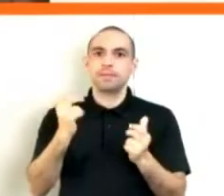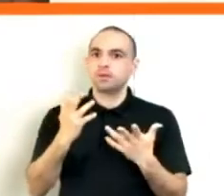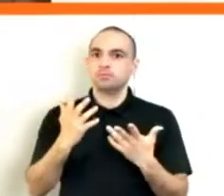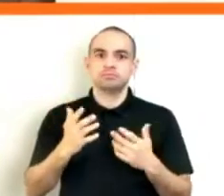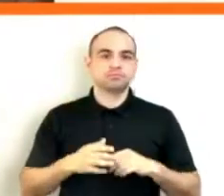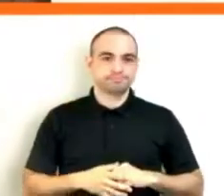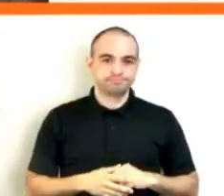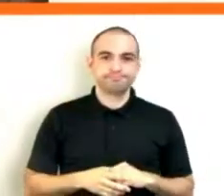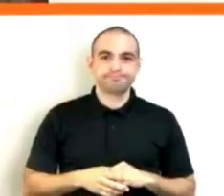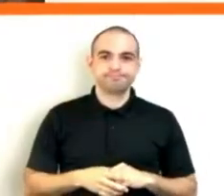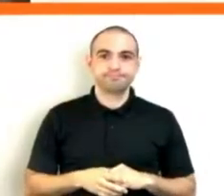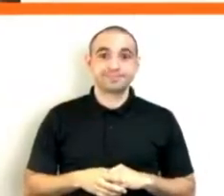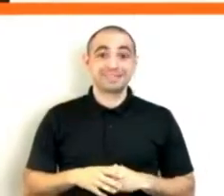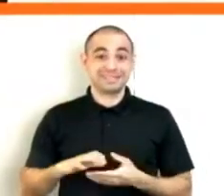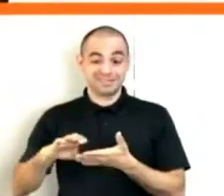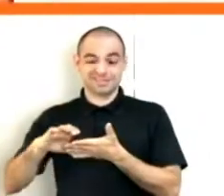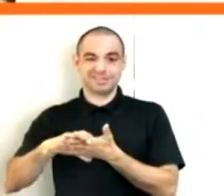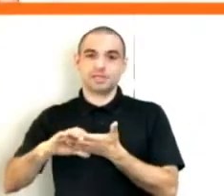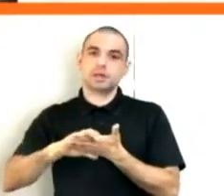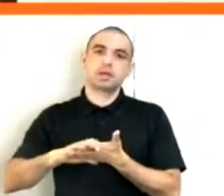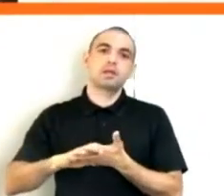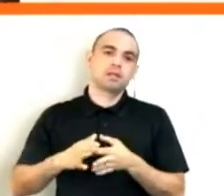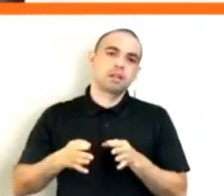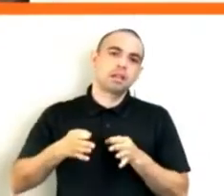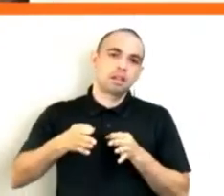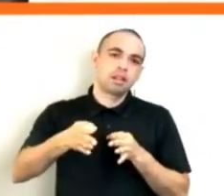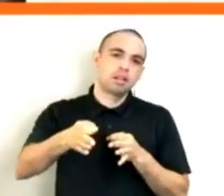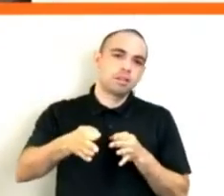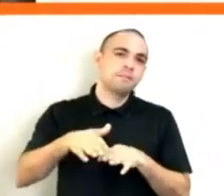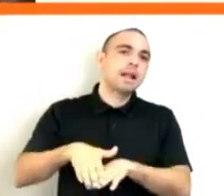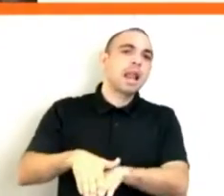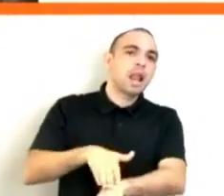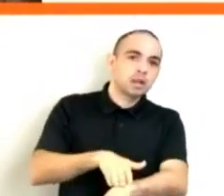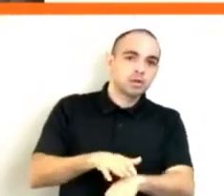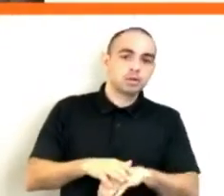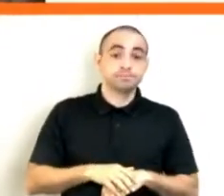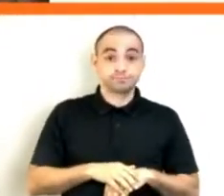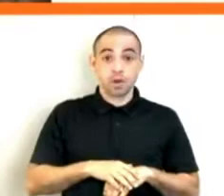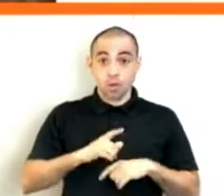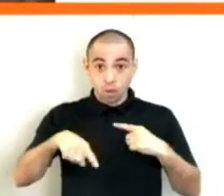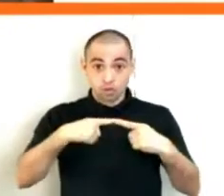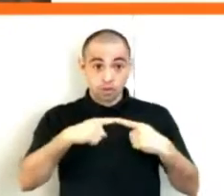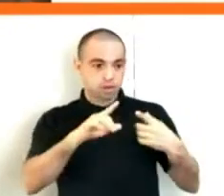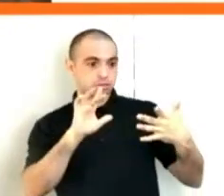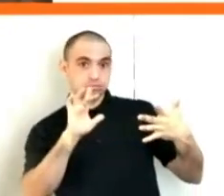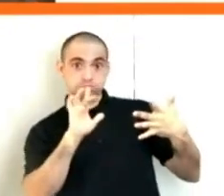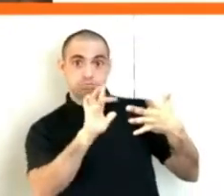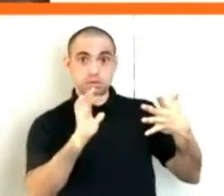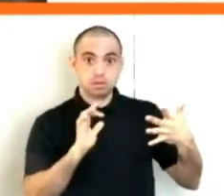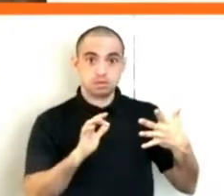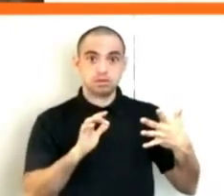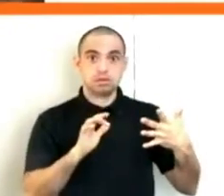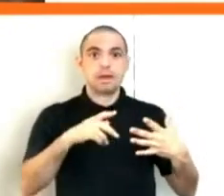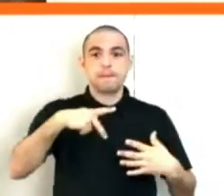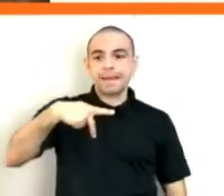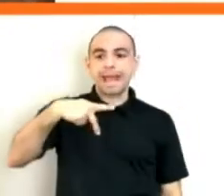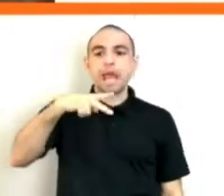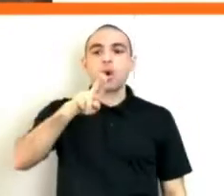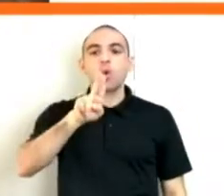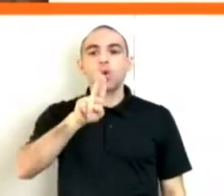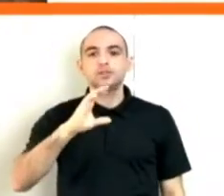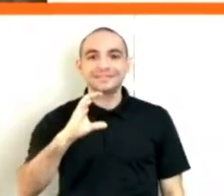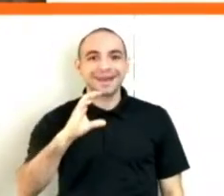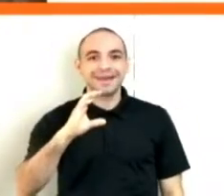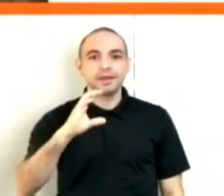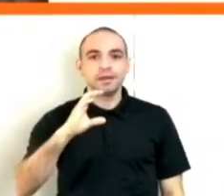depósito directo que por cheque. Pero cuando usted ve ese perfil, esas pestañas que yo le estoy mencionando, va a haber uno que dice PUC. Ahí